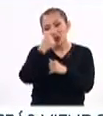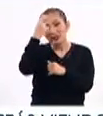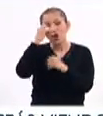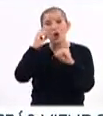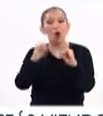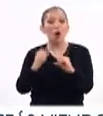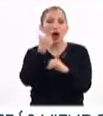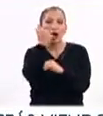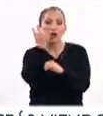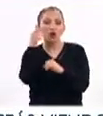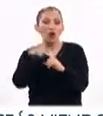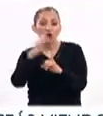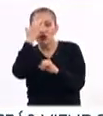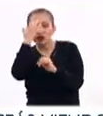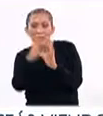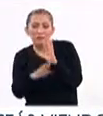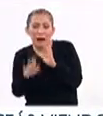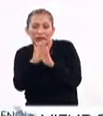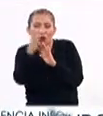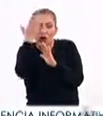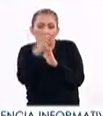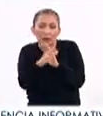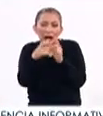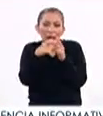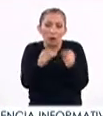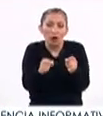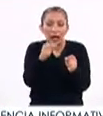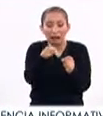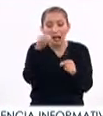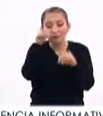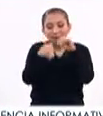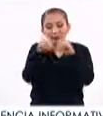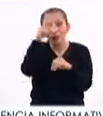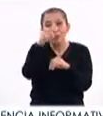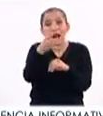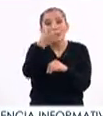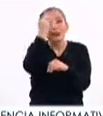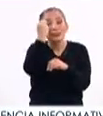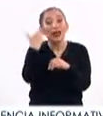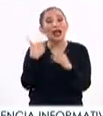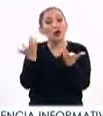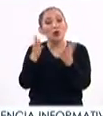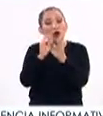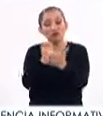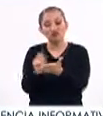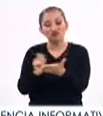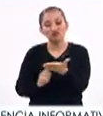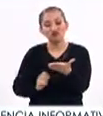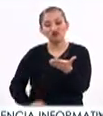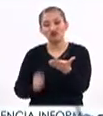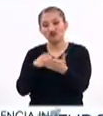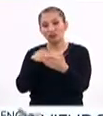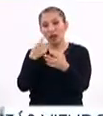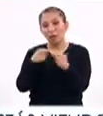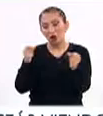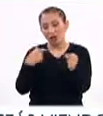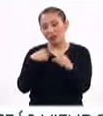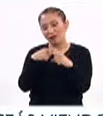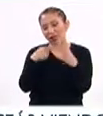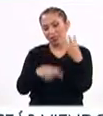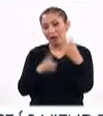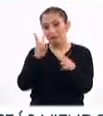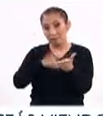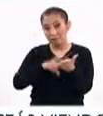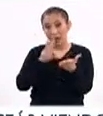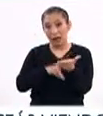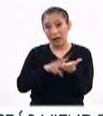también para los alumnos con conocimiento básico de japonés. Esta aplicación está diseñada para el aprendizaje de escritura japonesa, y así varias características. Vale la